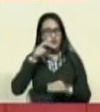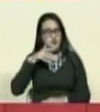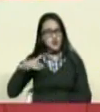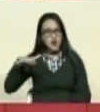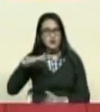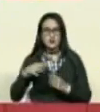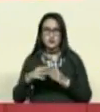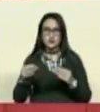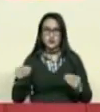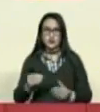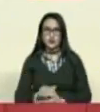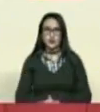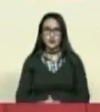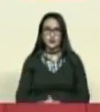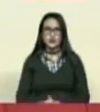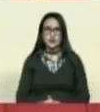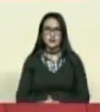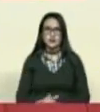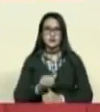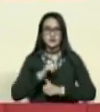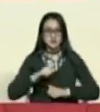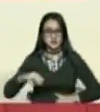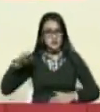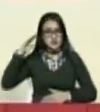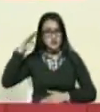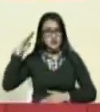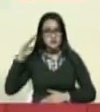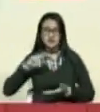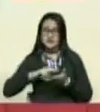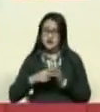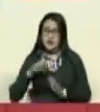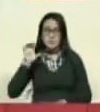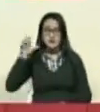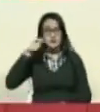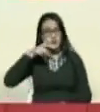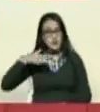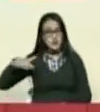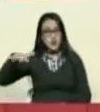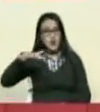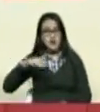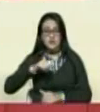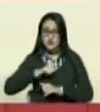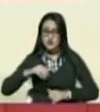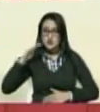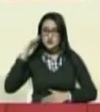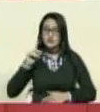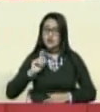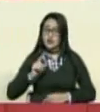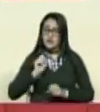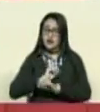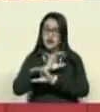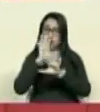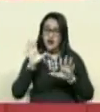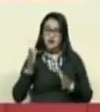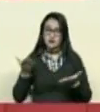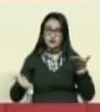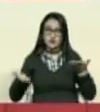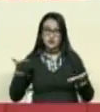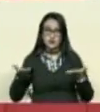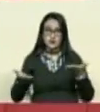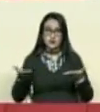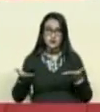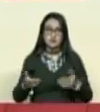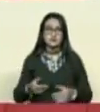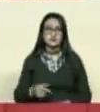todo. Cuando digo Fuerza Armada, digo patria. Y cuando digo pueblo, digo Fuerza Armada, pero hay que tener claros los conceptos. Son